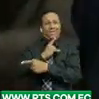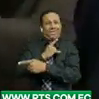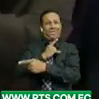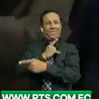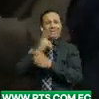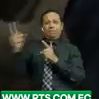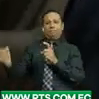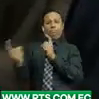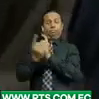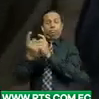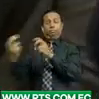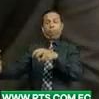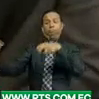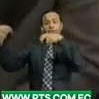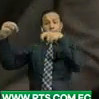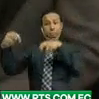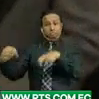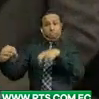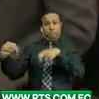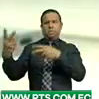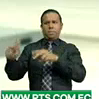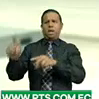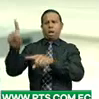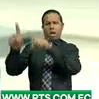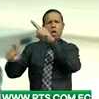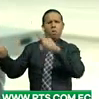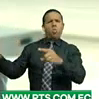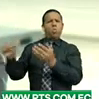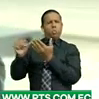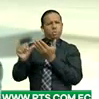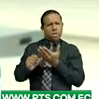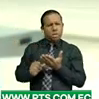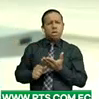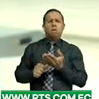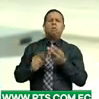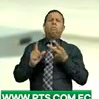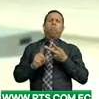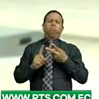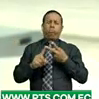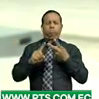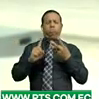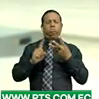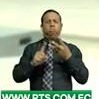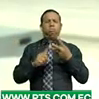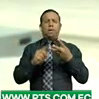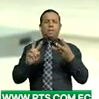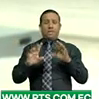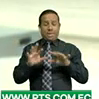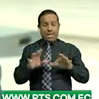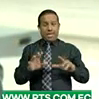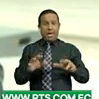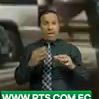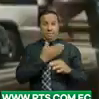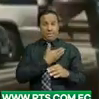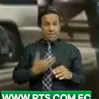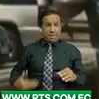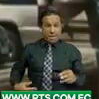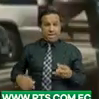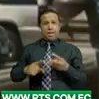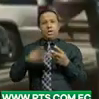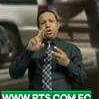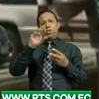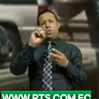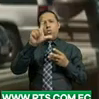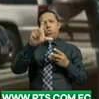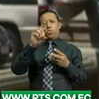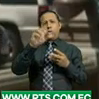estará acompañado por algunos ministros. El secretario de la presidencia, Juan Sebastián Roldán, informó que uno de los